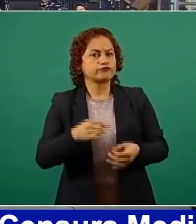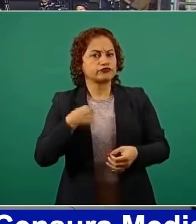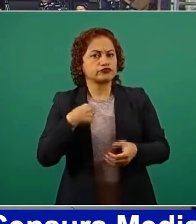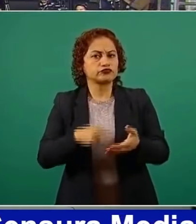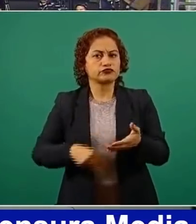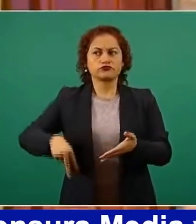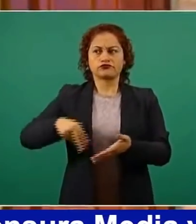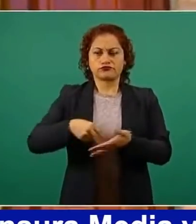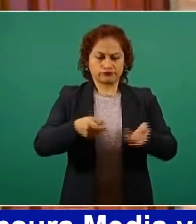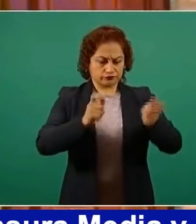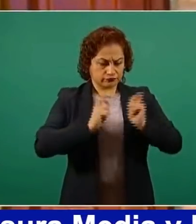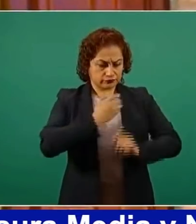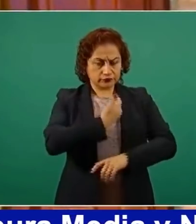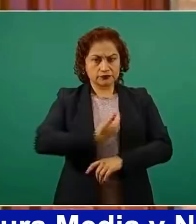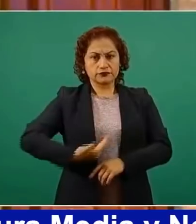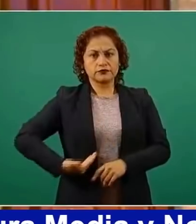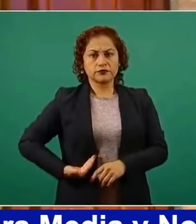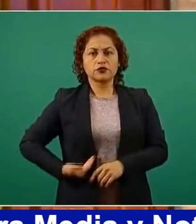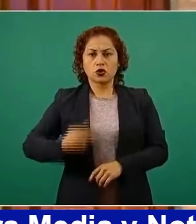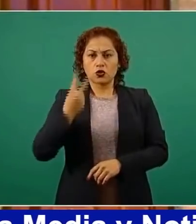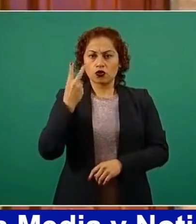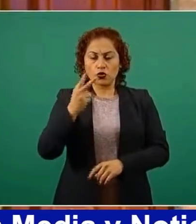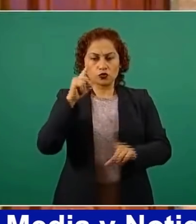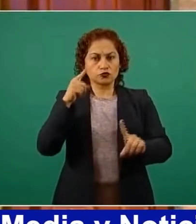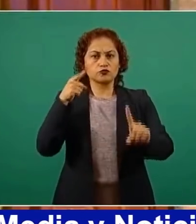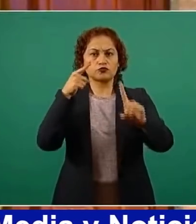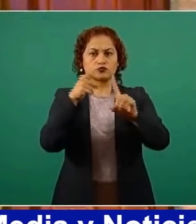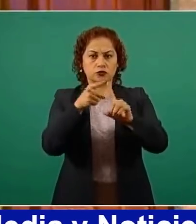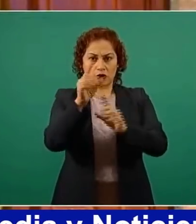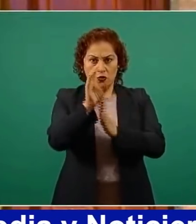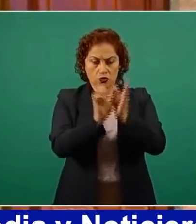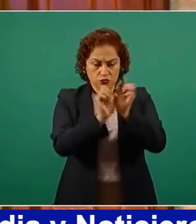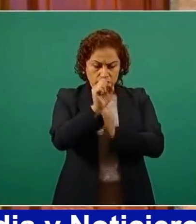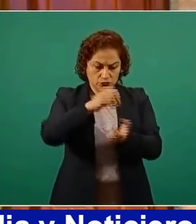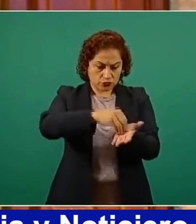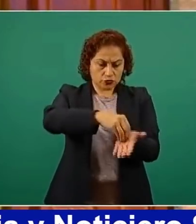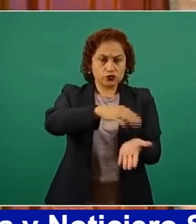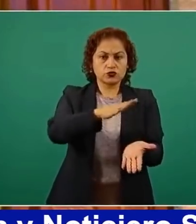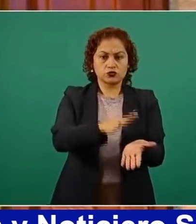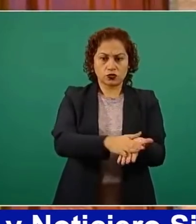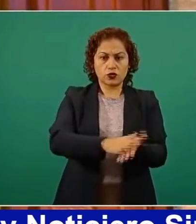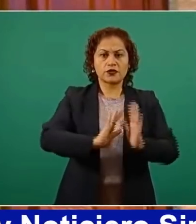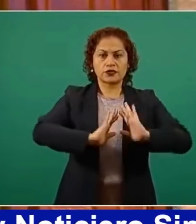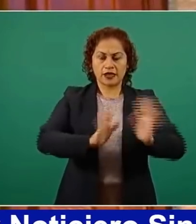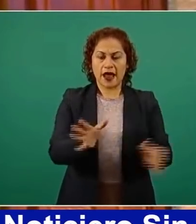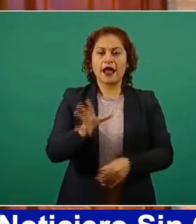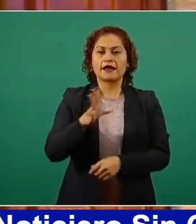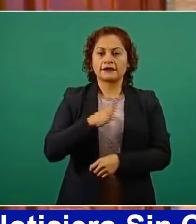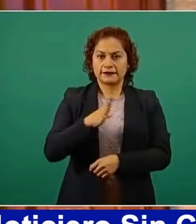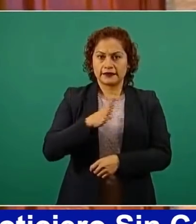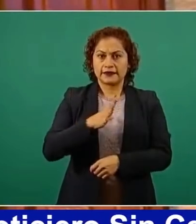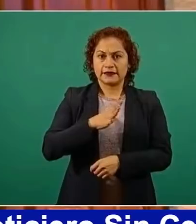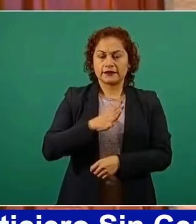ellos sancionado ya por la Constitución y que de mí depende que se cumpla, y que es el de la no